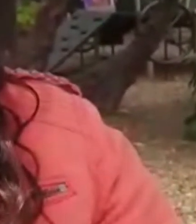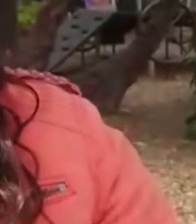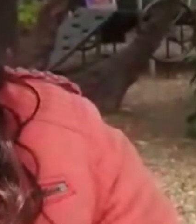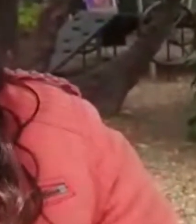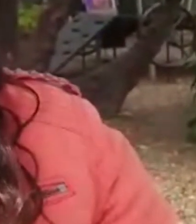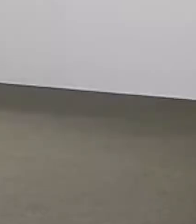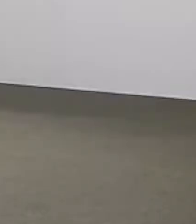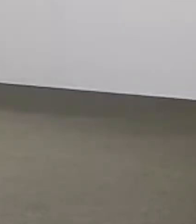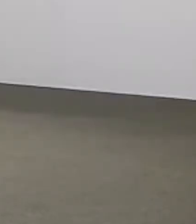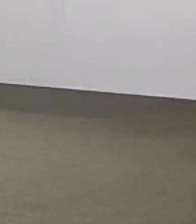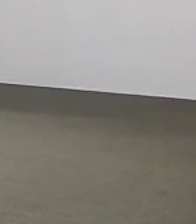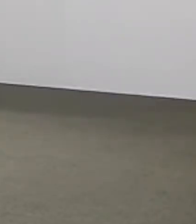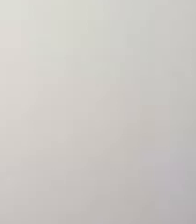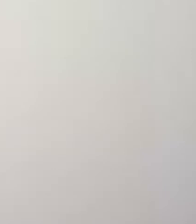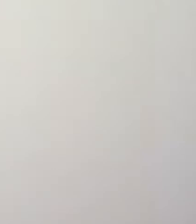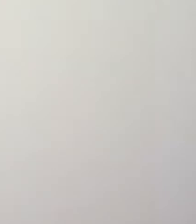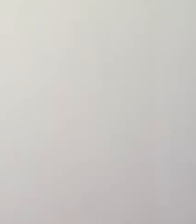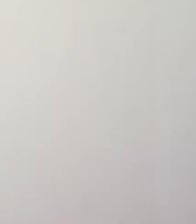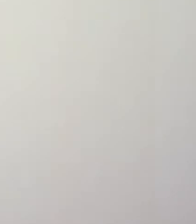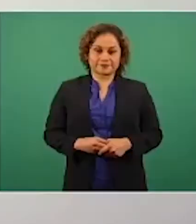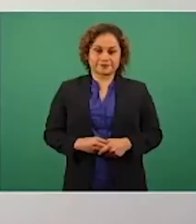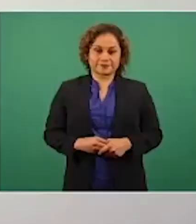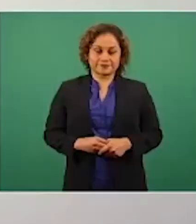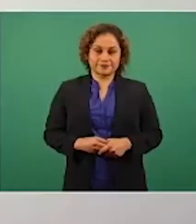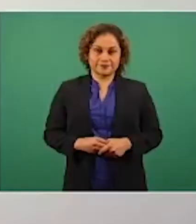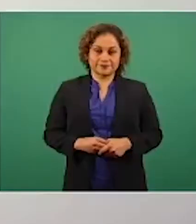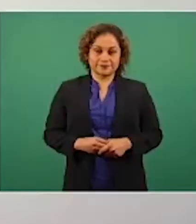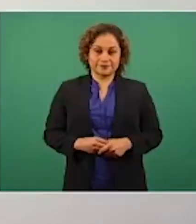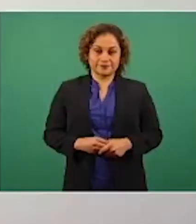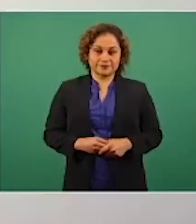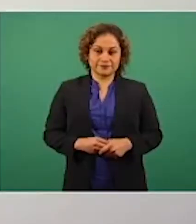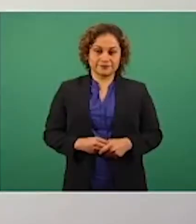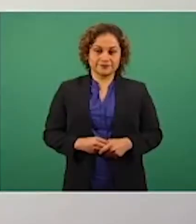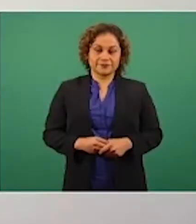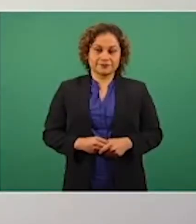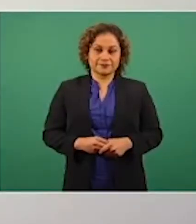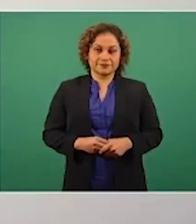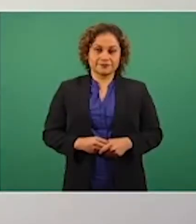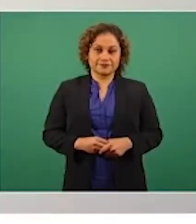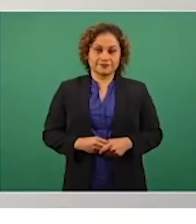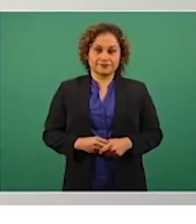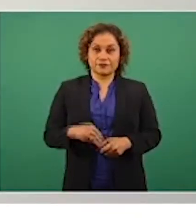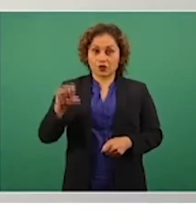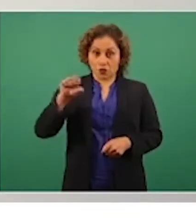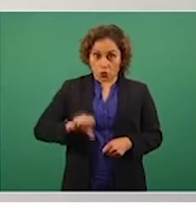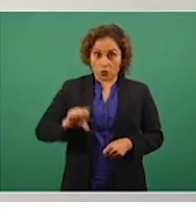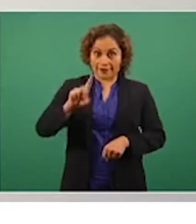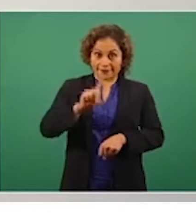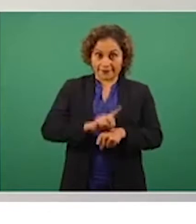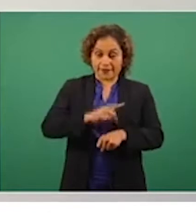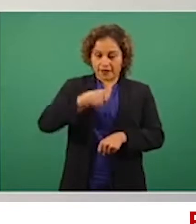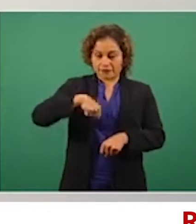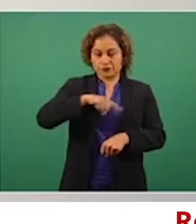astrazéneca desde la india a nuestro país para comenzar con el plan de vacunación a adultos mayores a la par del resto del sector salud y también de los